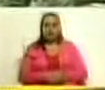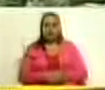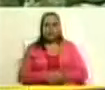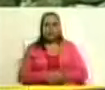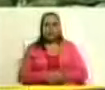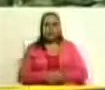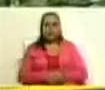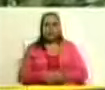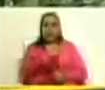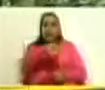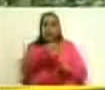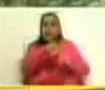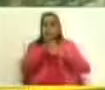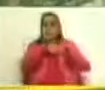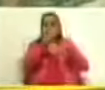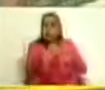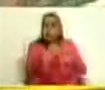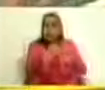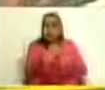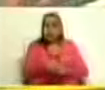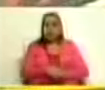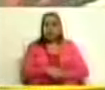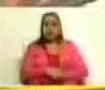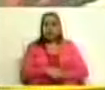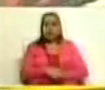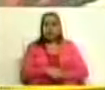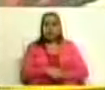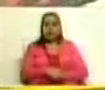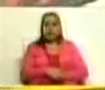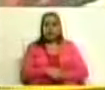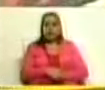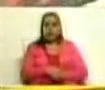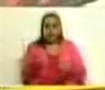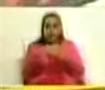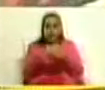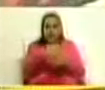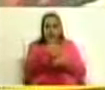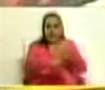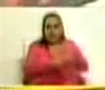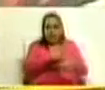De allí viene. Nos tocó a nosotros, a nuestra generación,